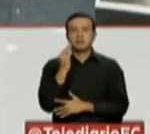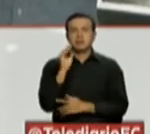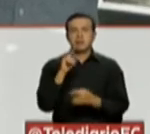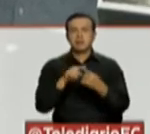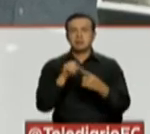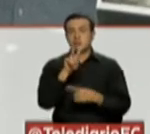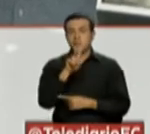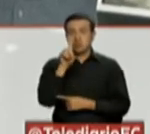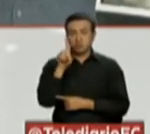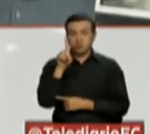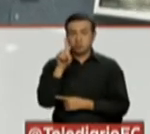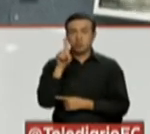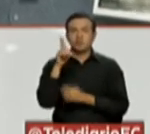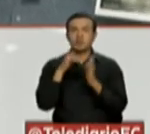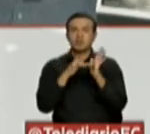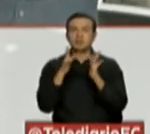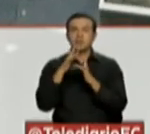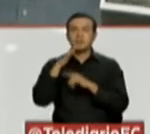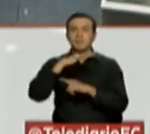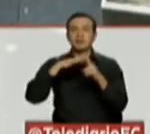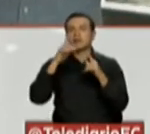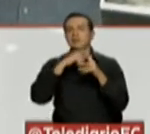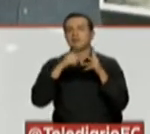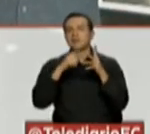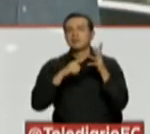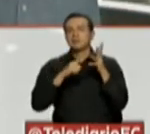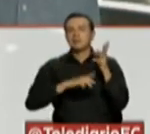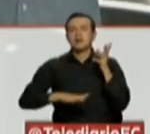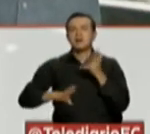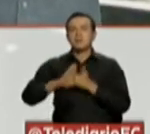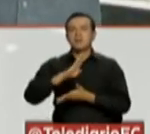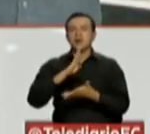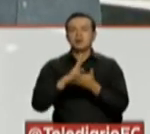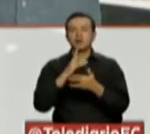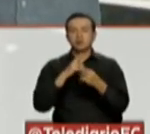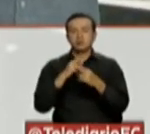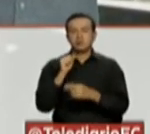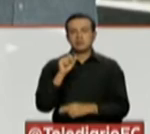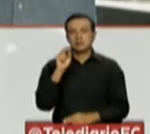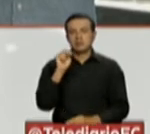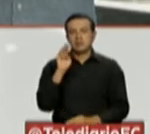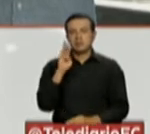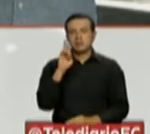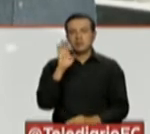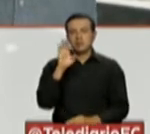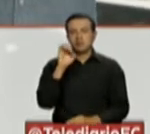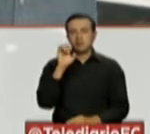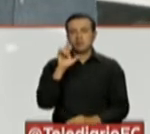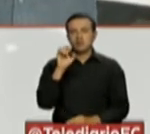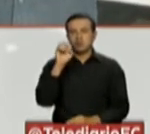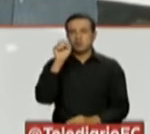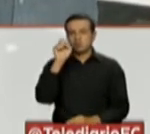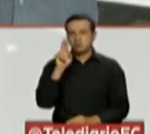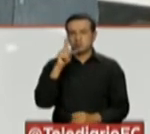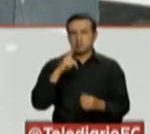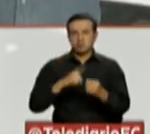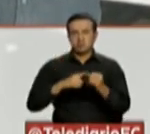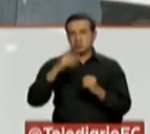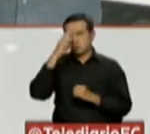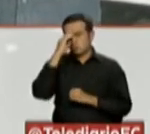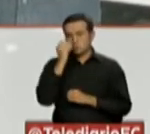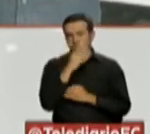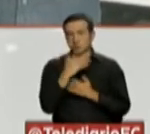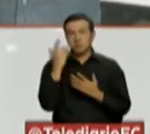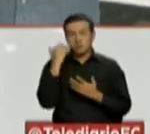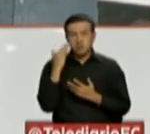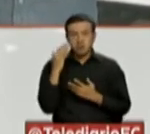abril en el Parque de las Diversidades, ubicado en el barrio San Bartolo, esto en el sur de Quito. César, muy buenos días.